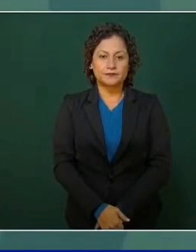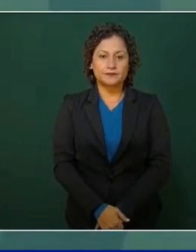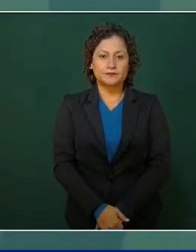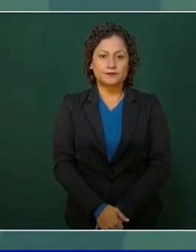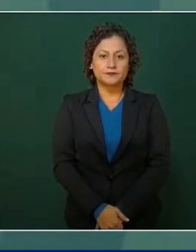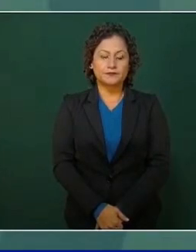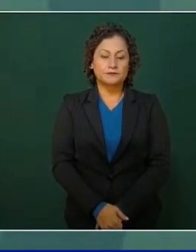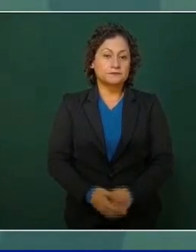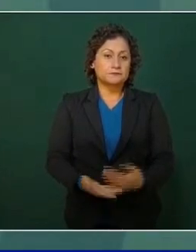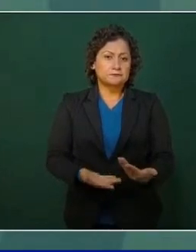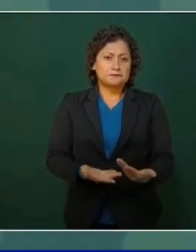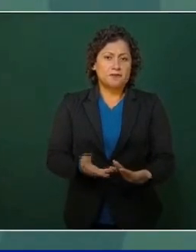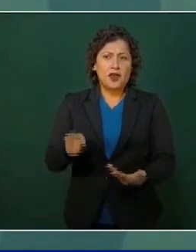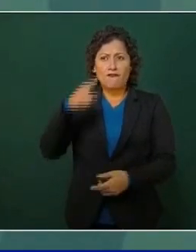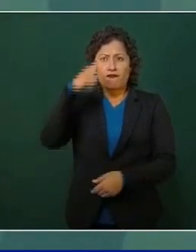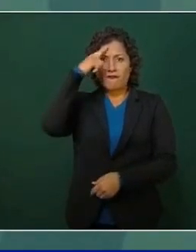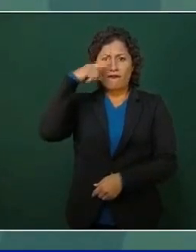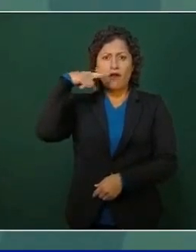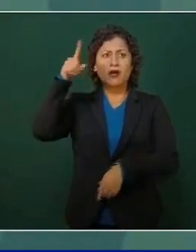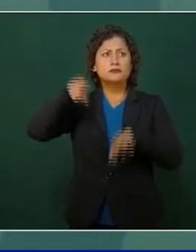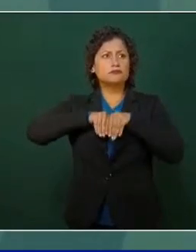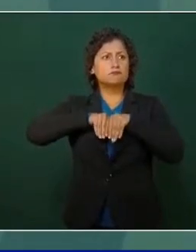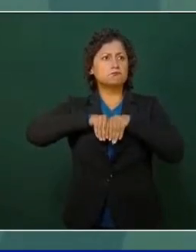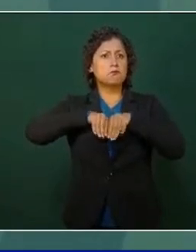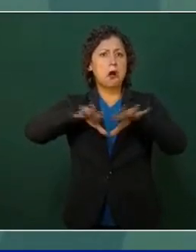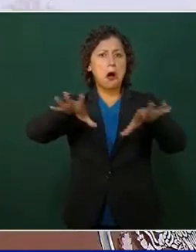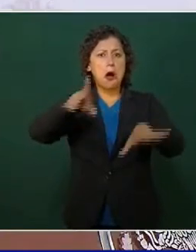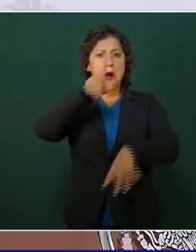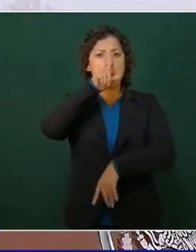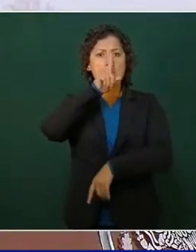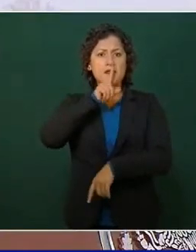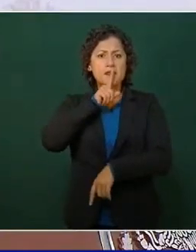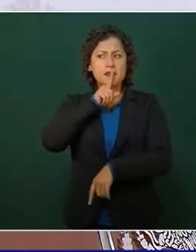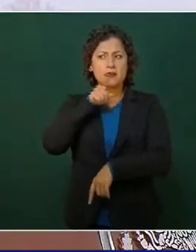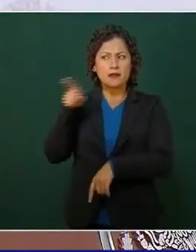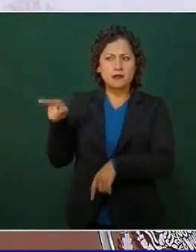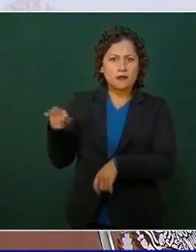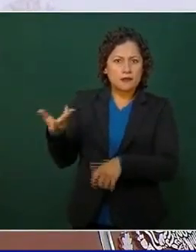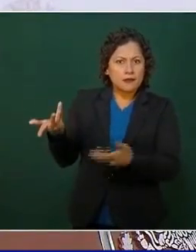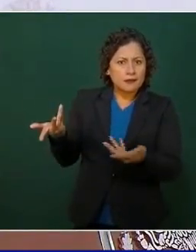si nada pasara. No se pueden inventar cosas.